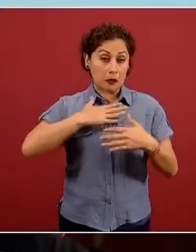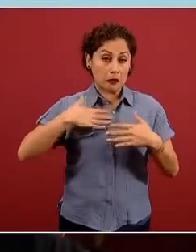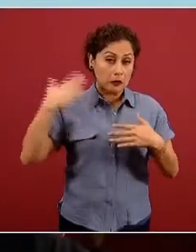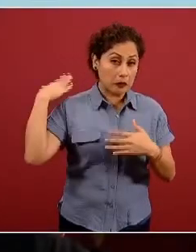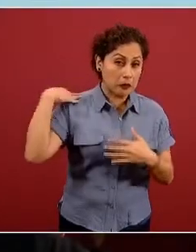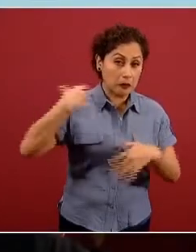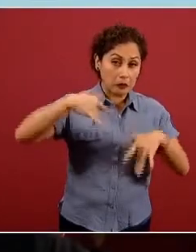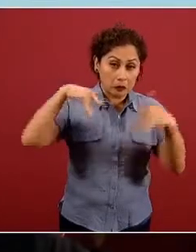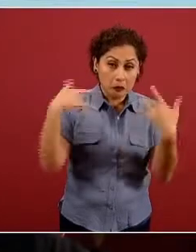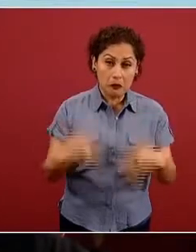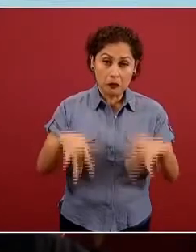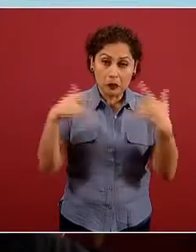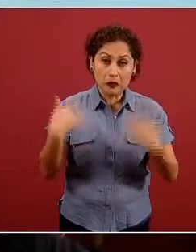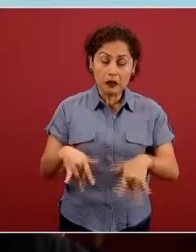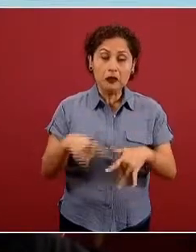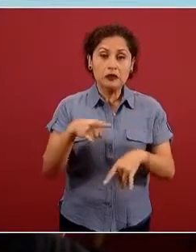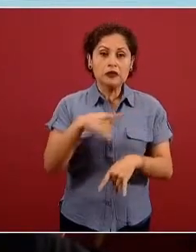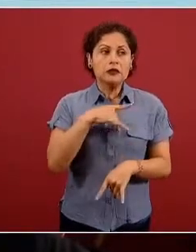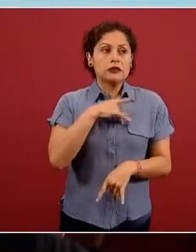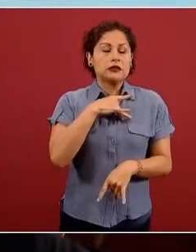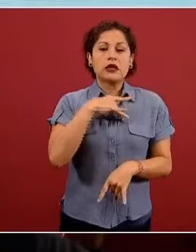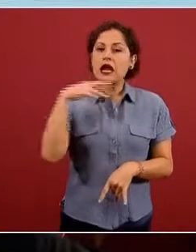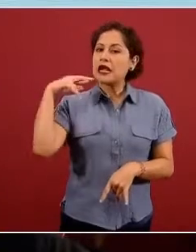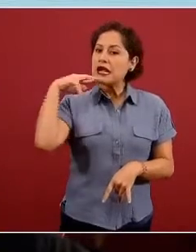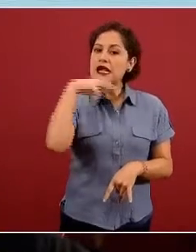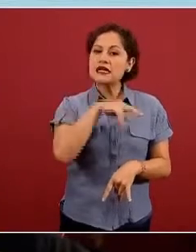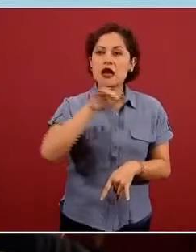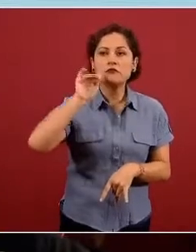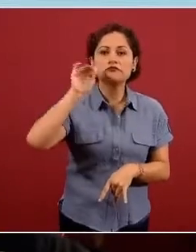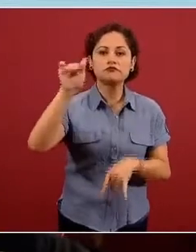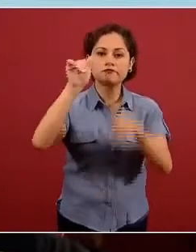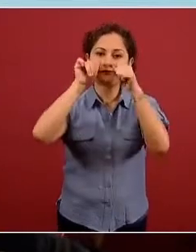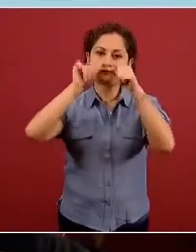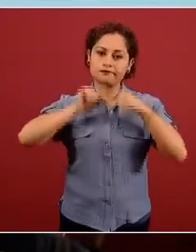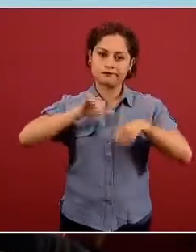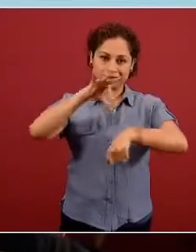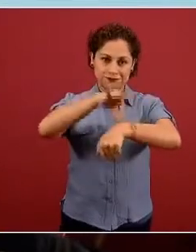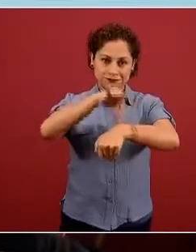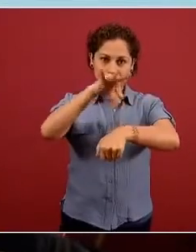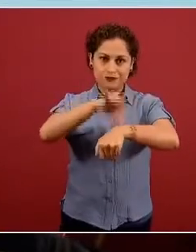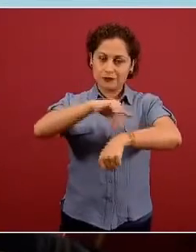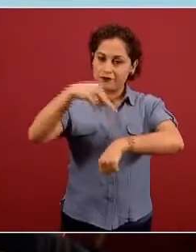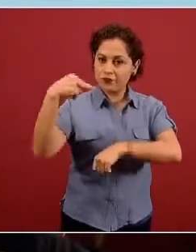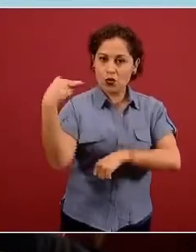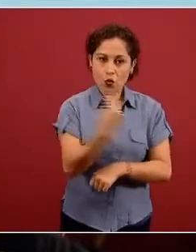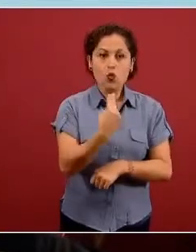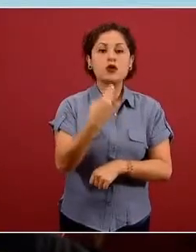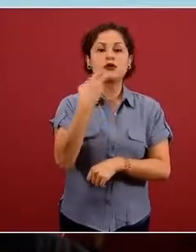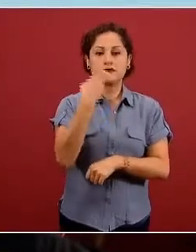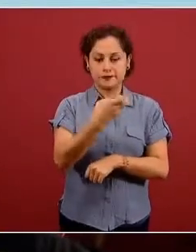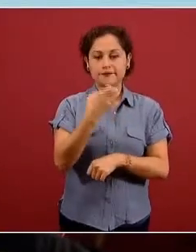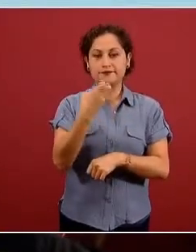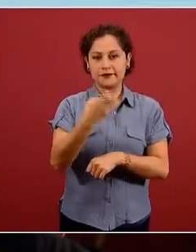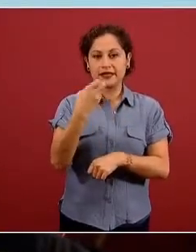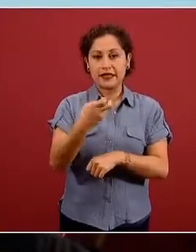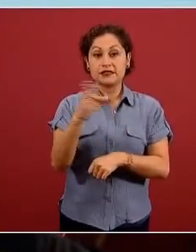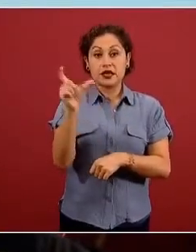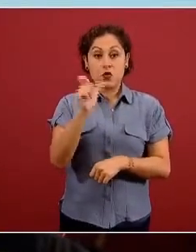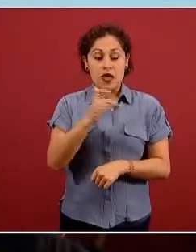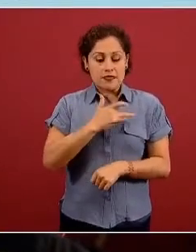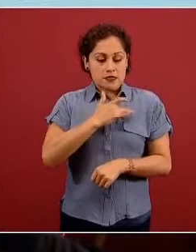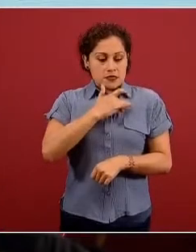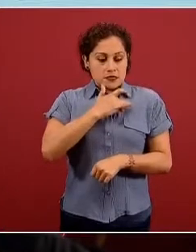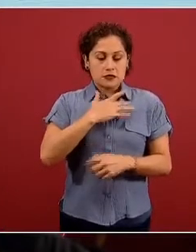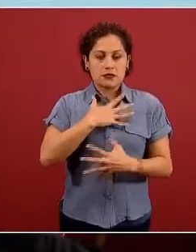ir inmediatamente a la atención médica de urgencias. Ese es un signo de alarma, así se llama formalmente